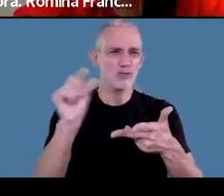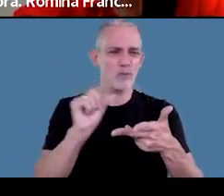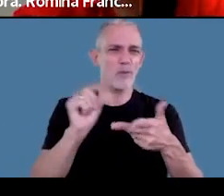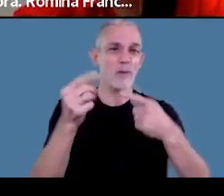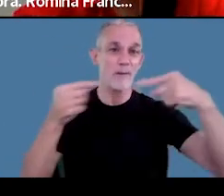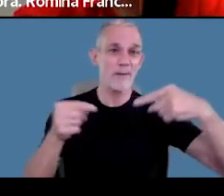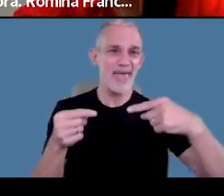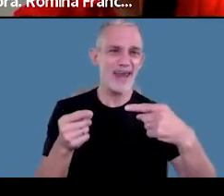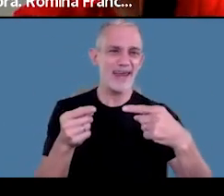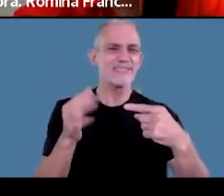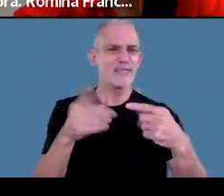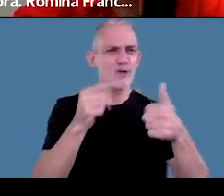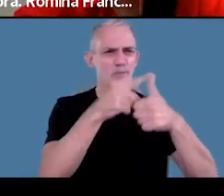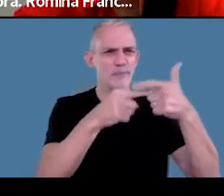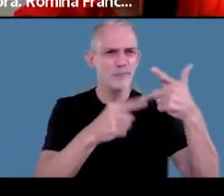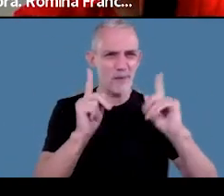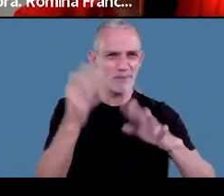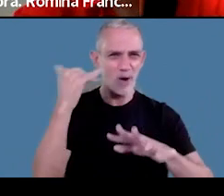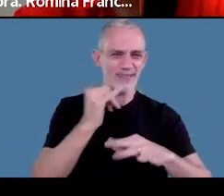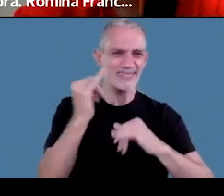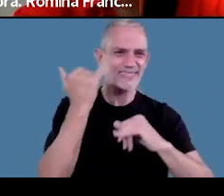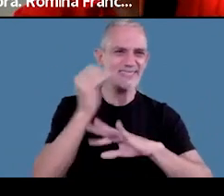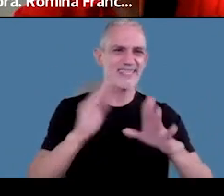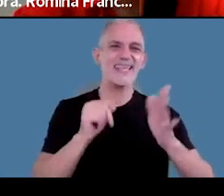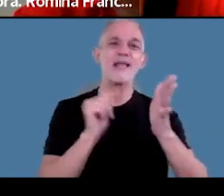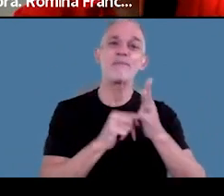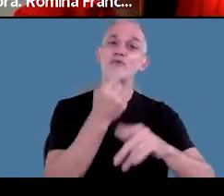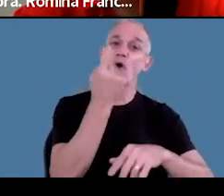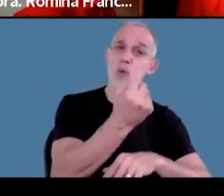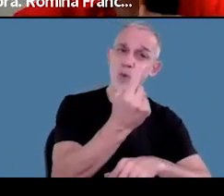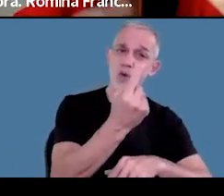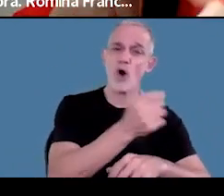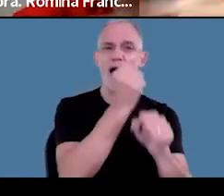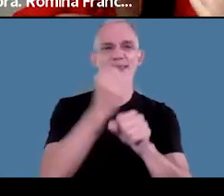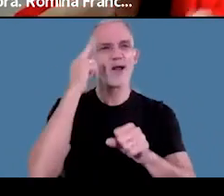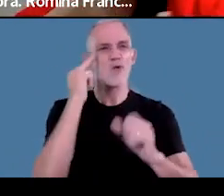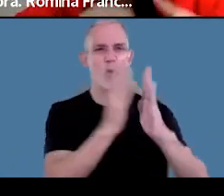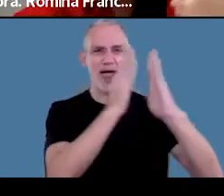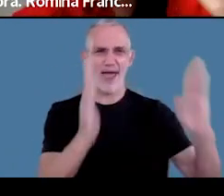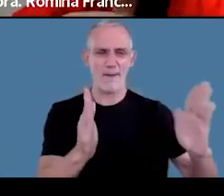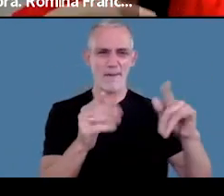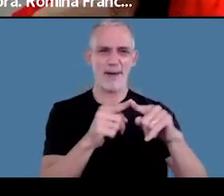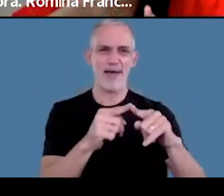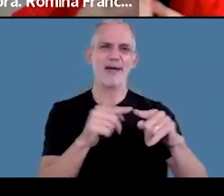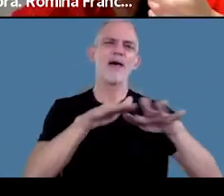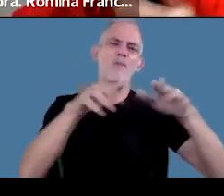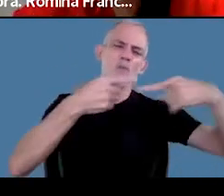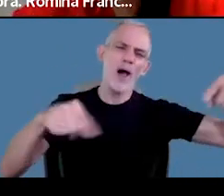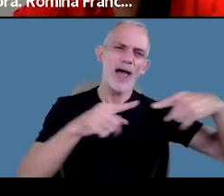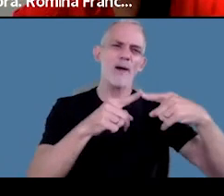les fui mencionando antes, que son los bienes del punto 1 al 9, inmuebles, que